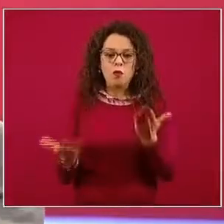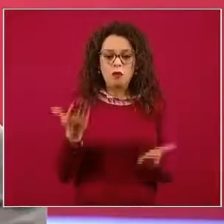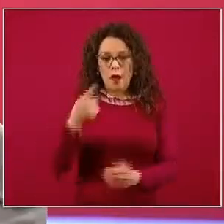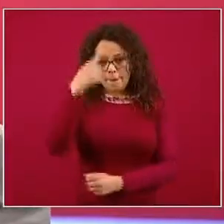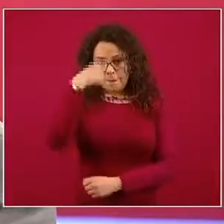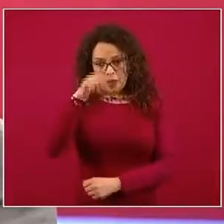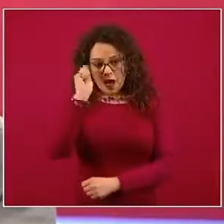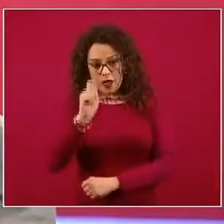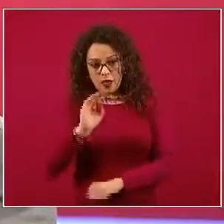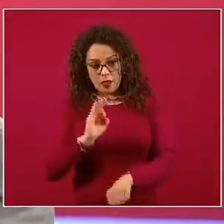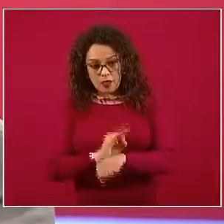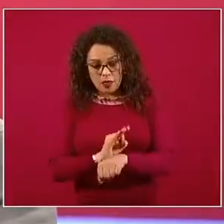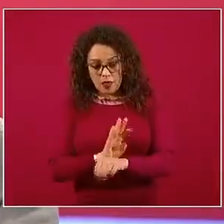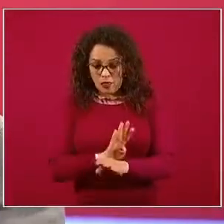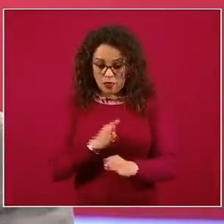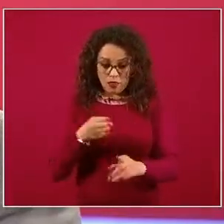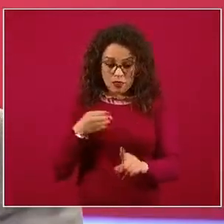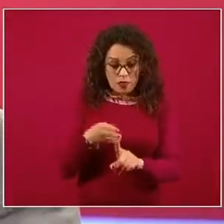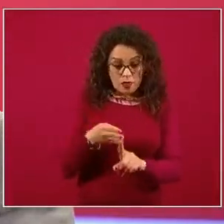protección directa a la salud,